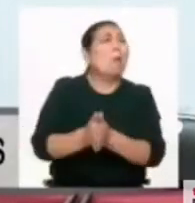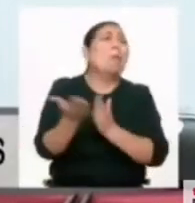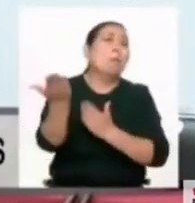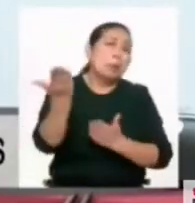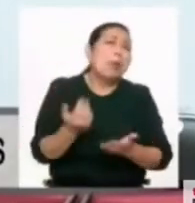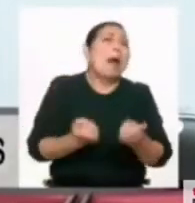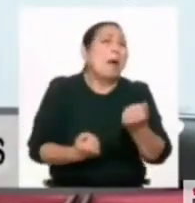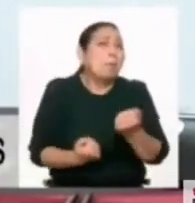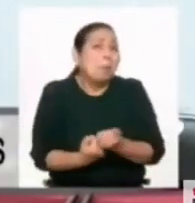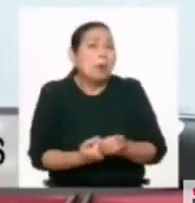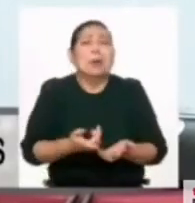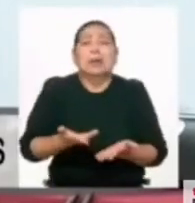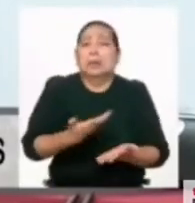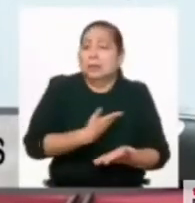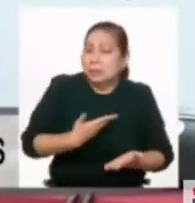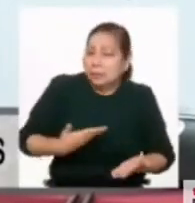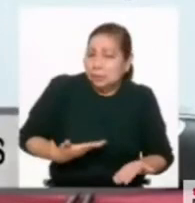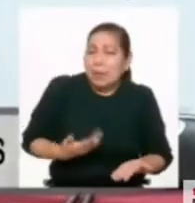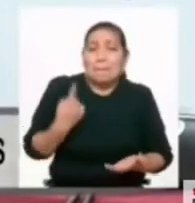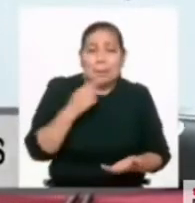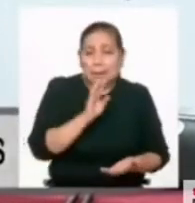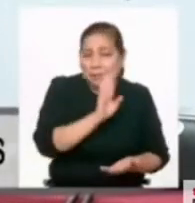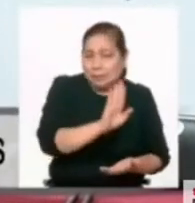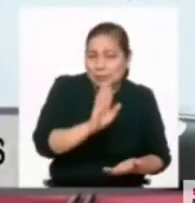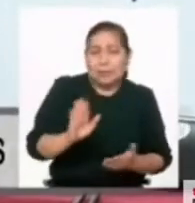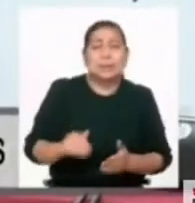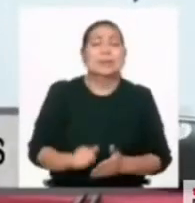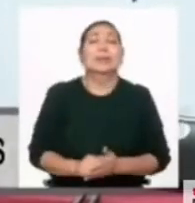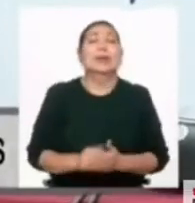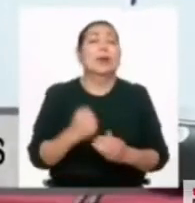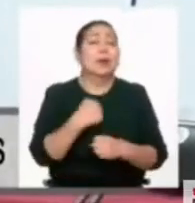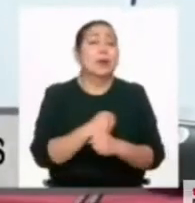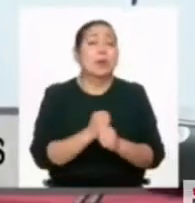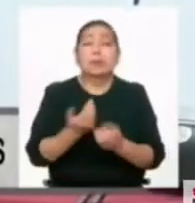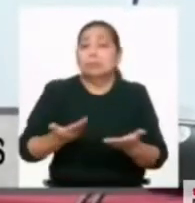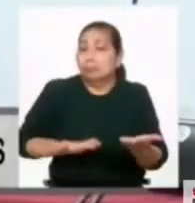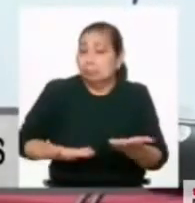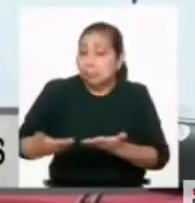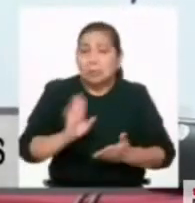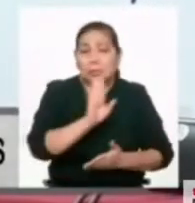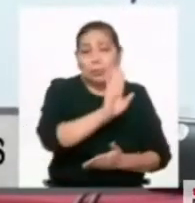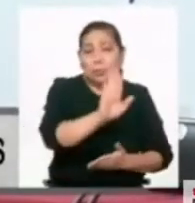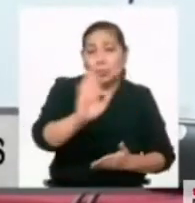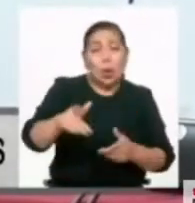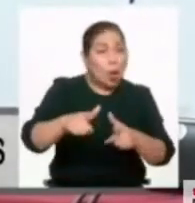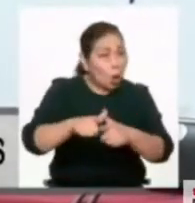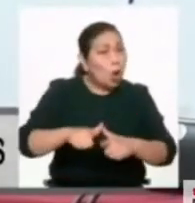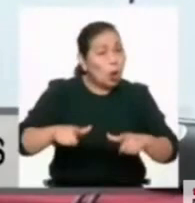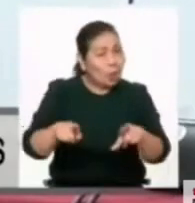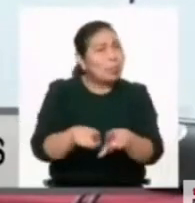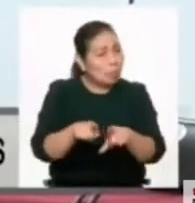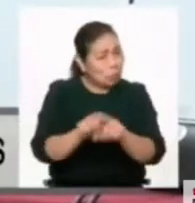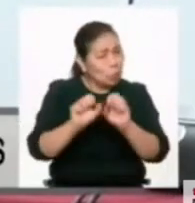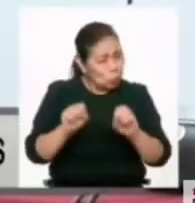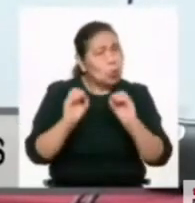reclamar la colaboración del Ejecutivo para la realización de obras o servicios en sus respectivas localidades,